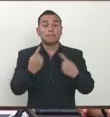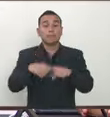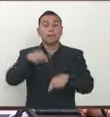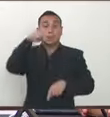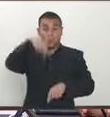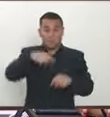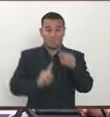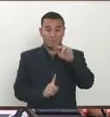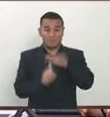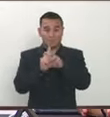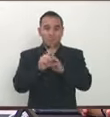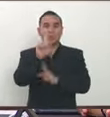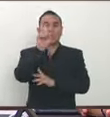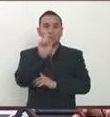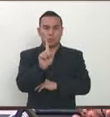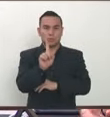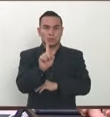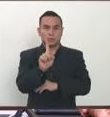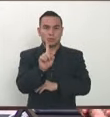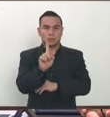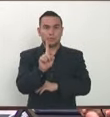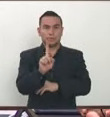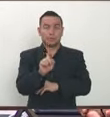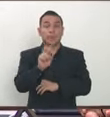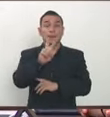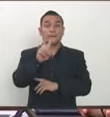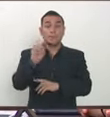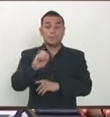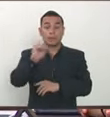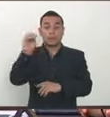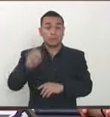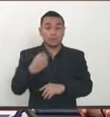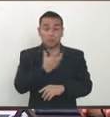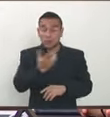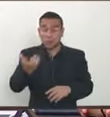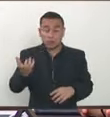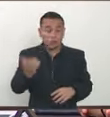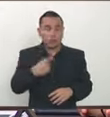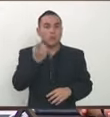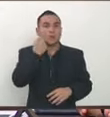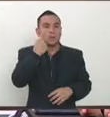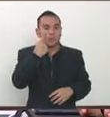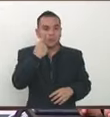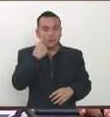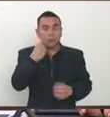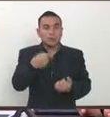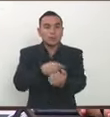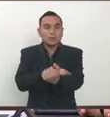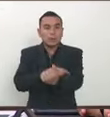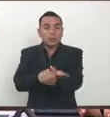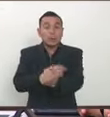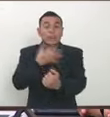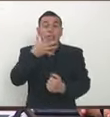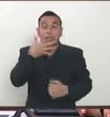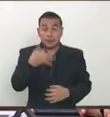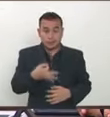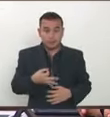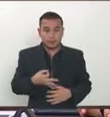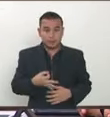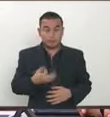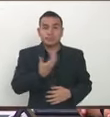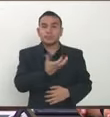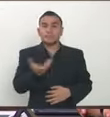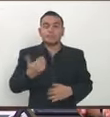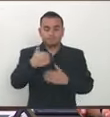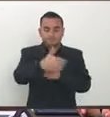en habitaciones de cuido y el otro 20% en habitaciones hospitalarias, en camas hospitalarias y en unidades de